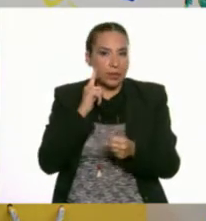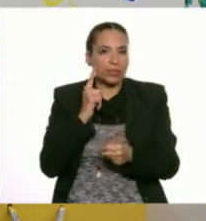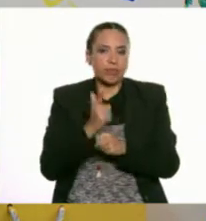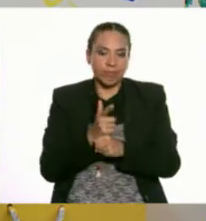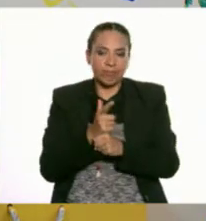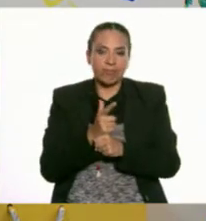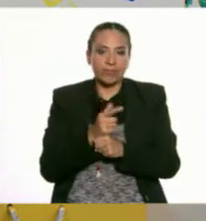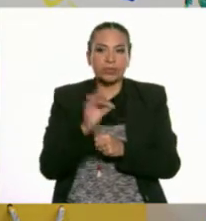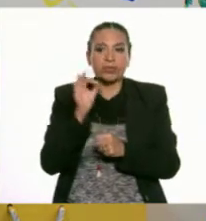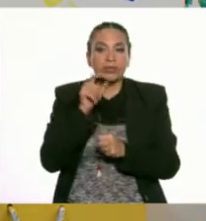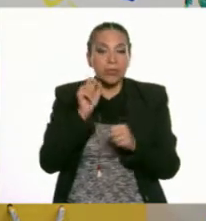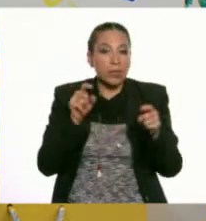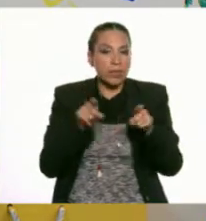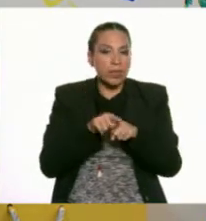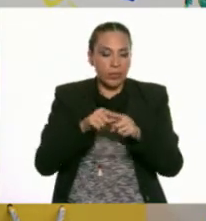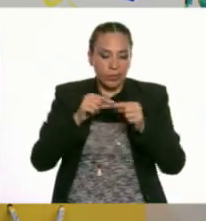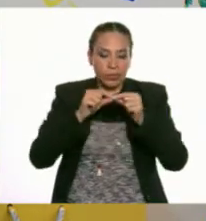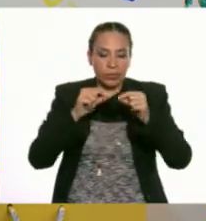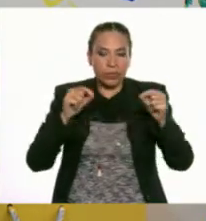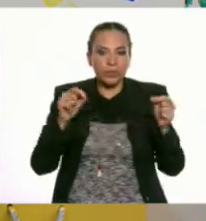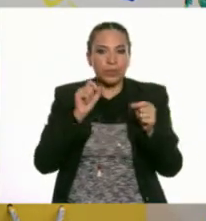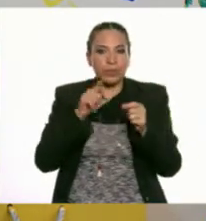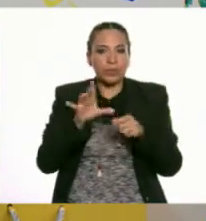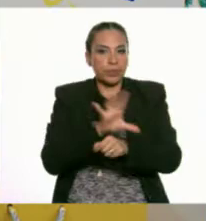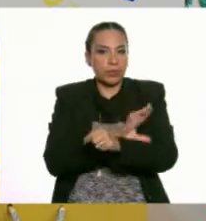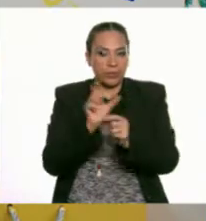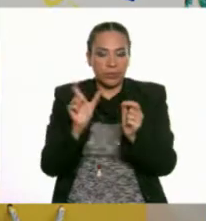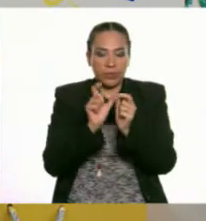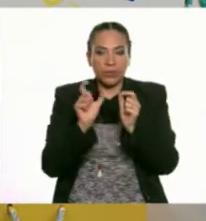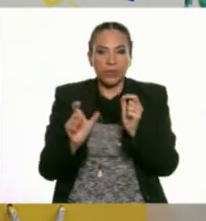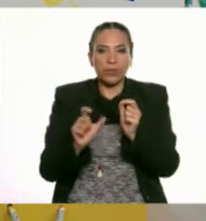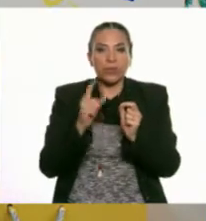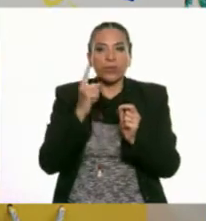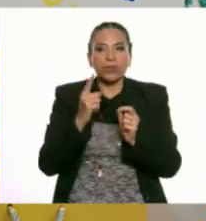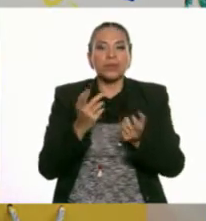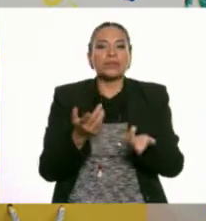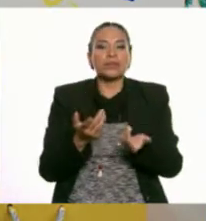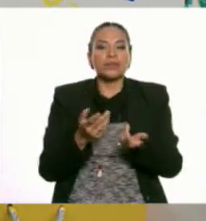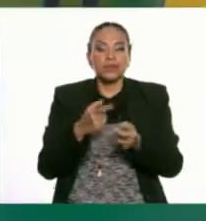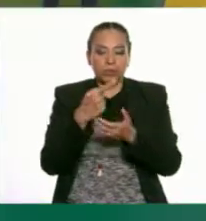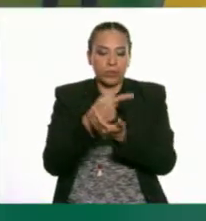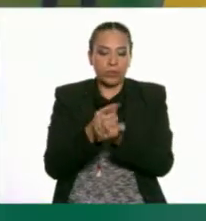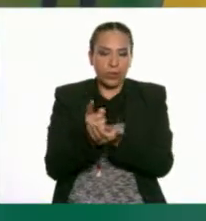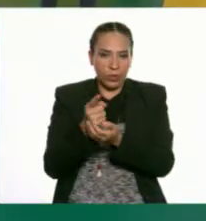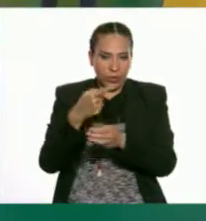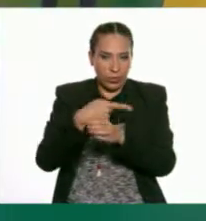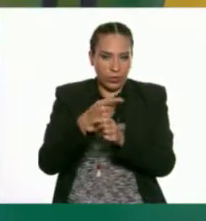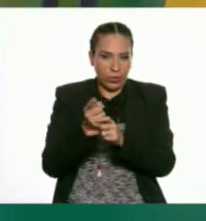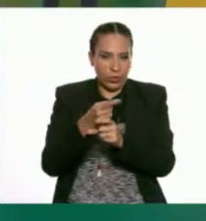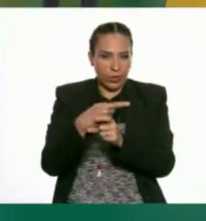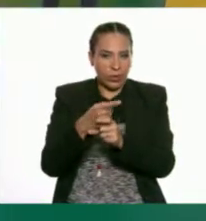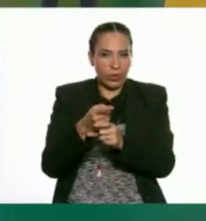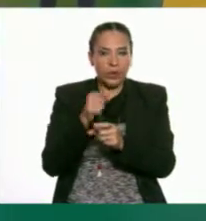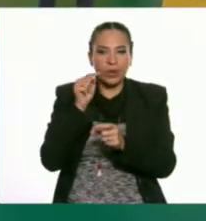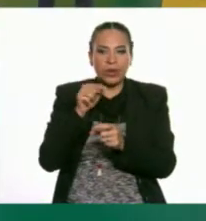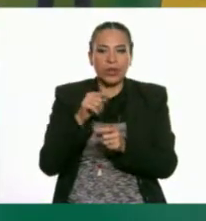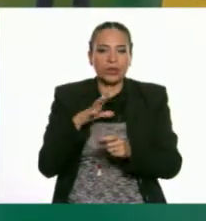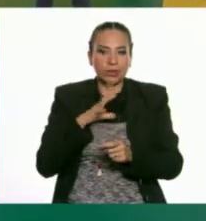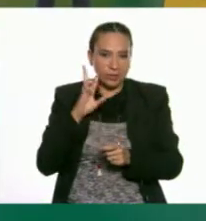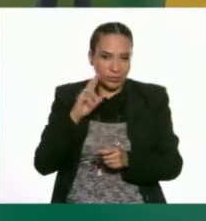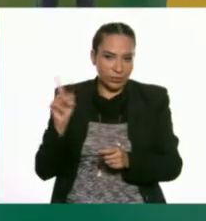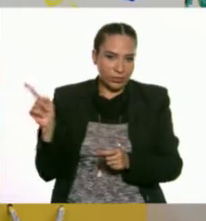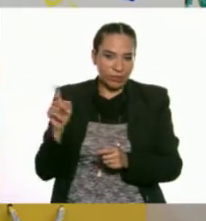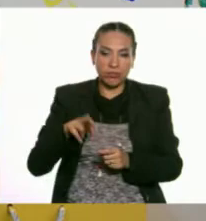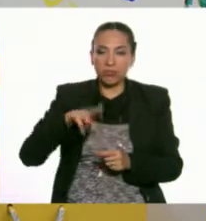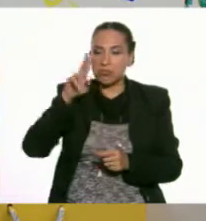descubrió que si ese mismo alambre con esa misma pila lo acercabas a una brújula, la brújula ya no apuntaba al